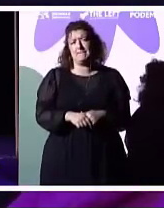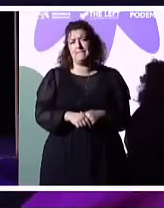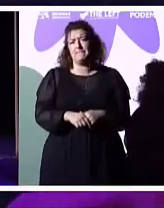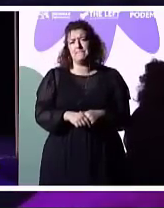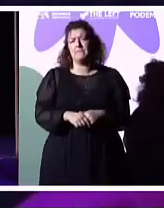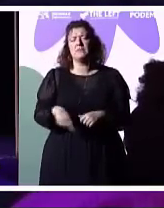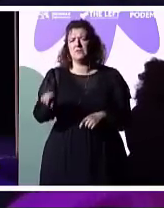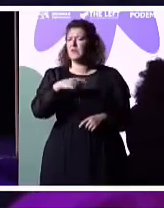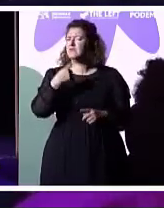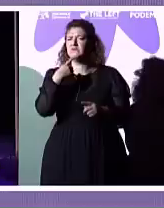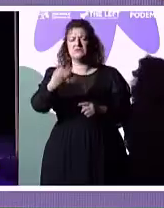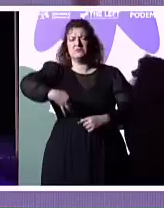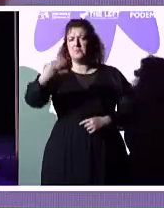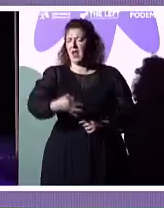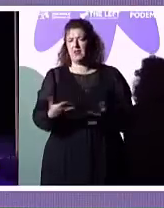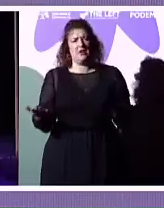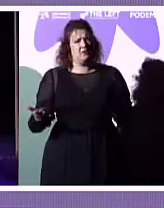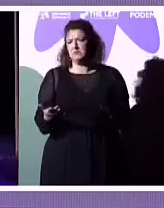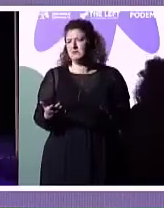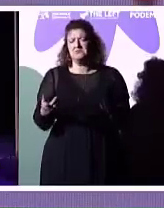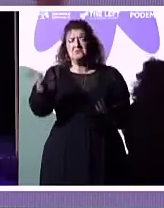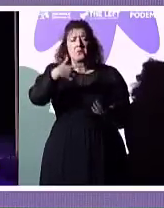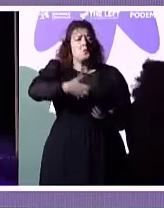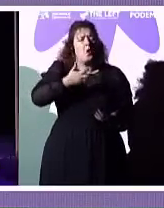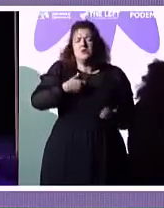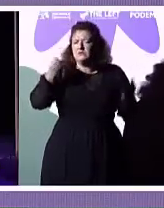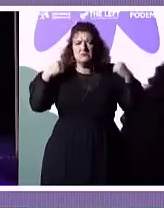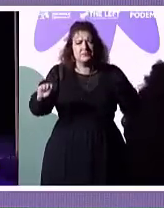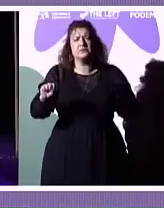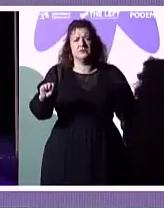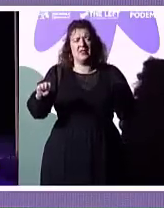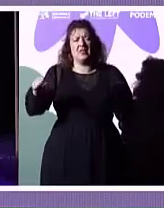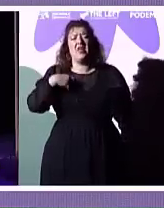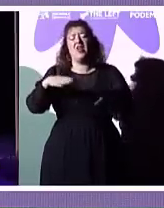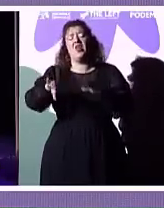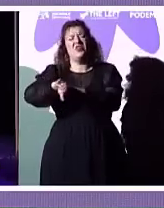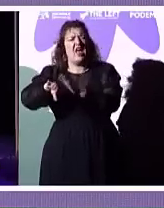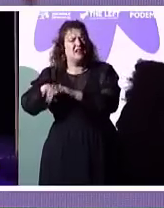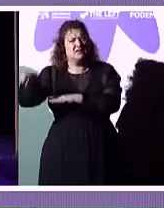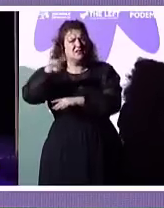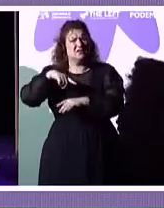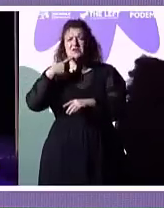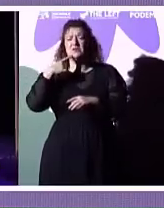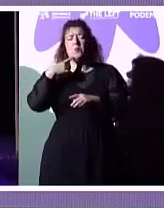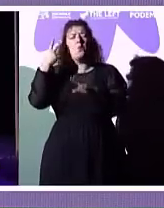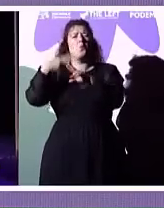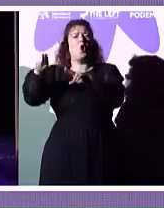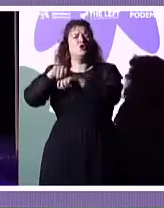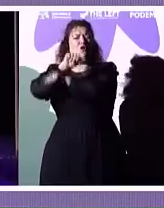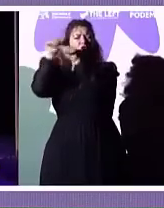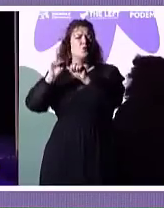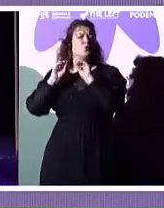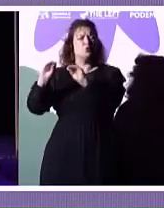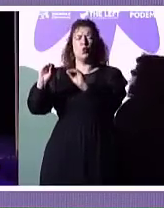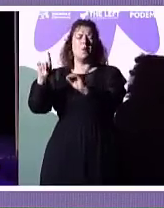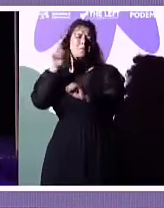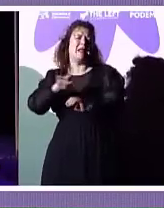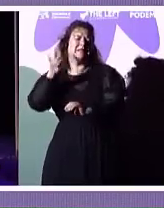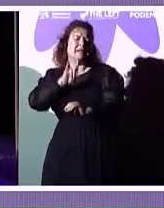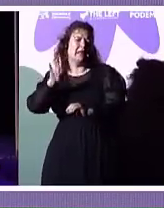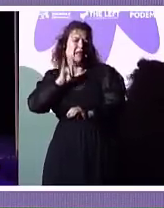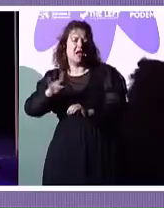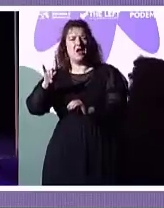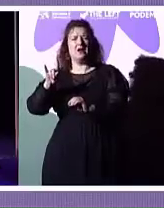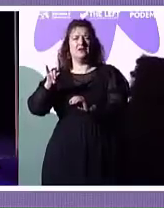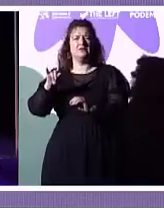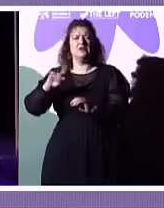la verdad Aunque incomode para combatir a la derecha que solo sabe hacer política con la mentira y con